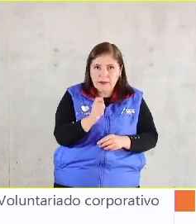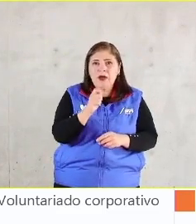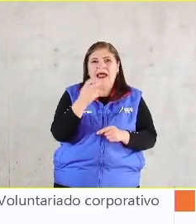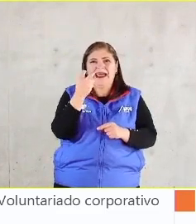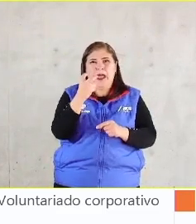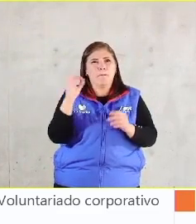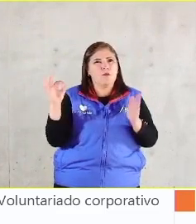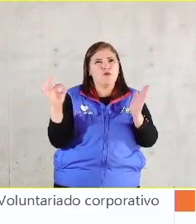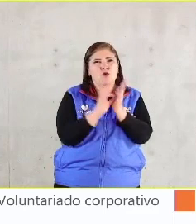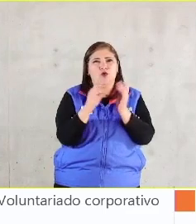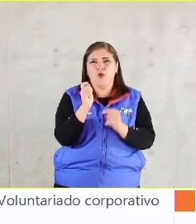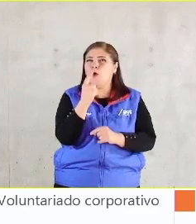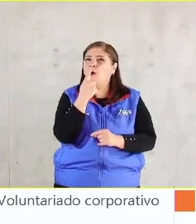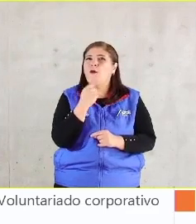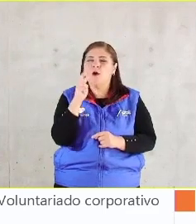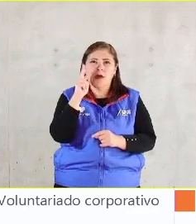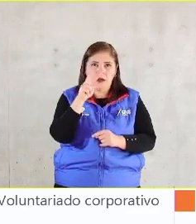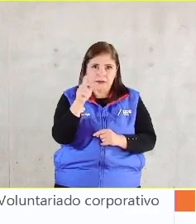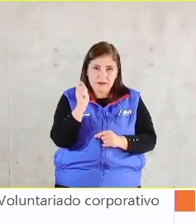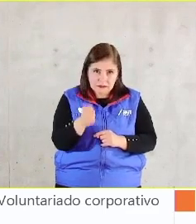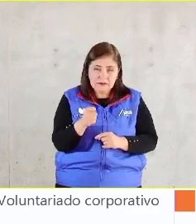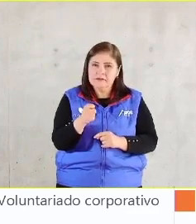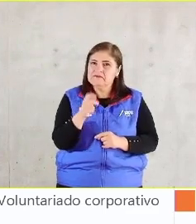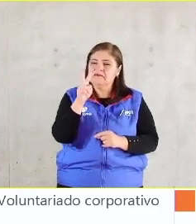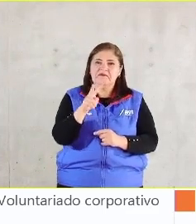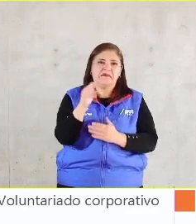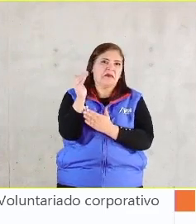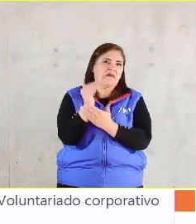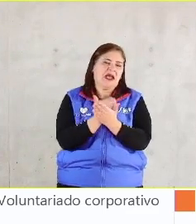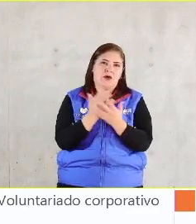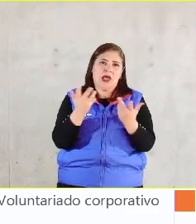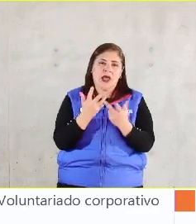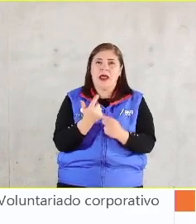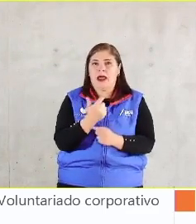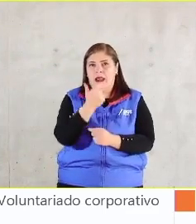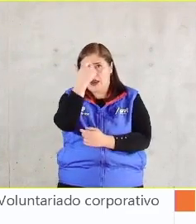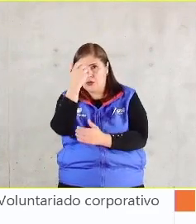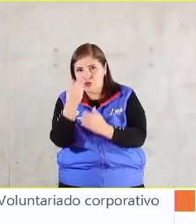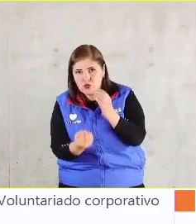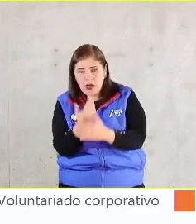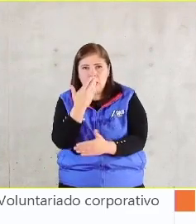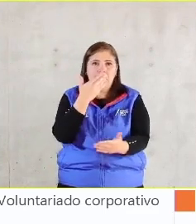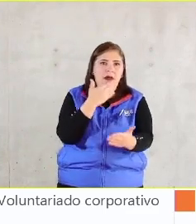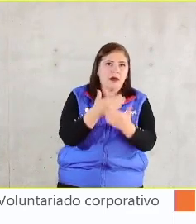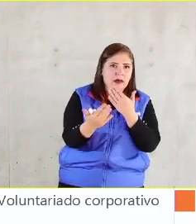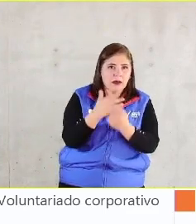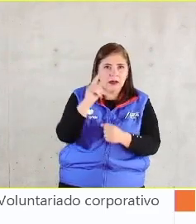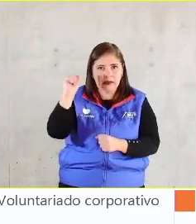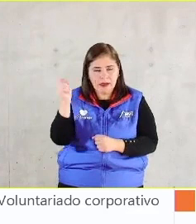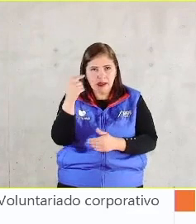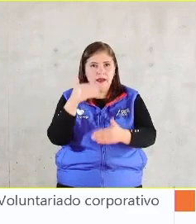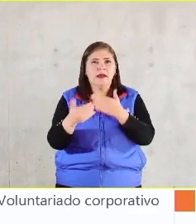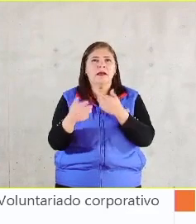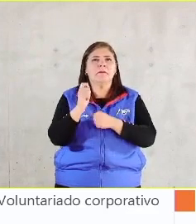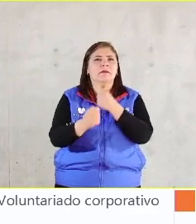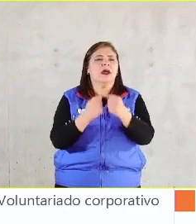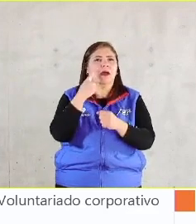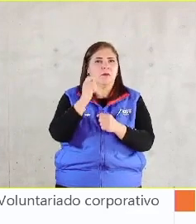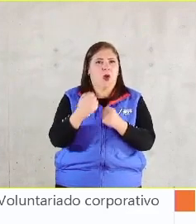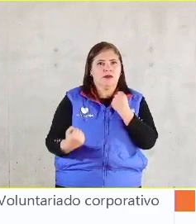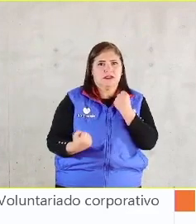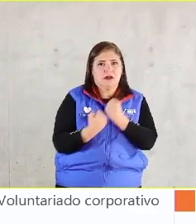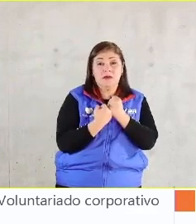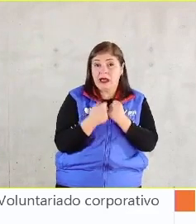rojo que está ahí y que es el que menos se desarrolla. Innovación, tecnología y sostenibilidad. No podemos cambiar las